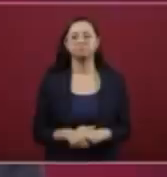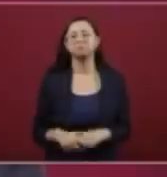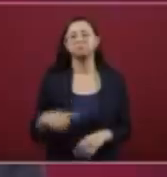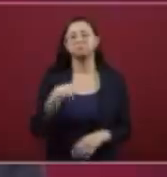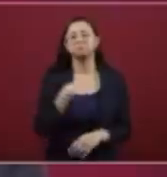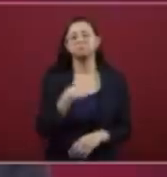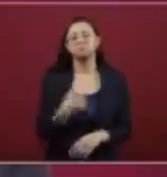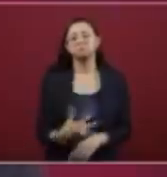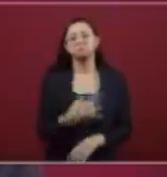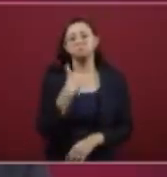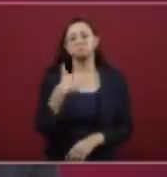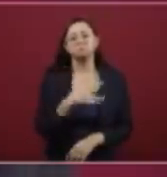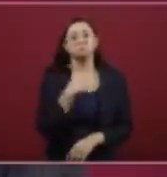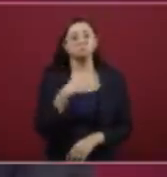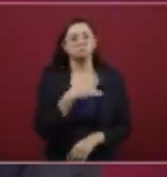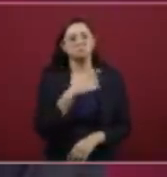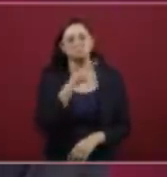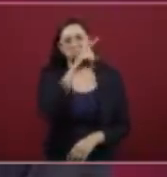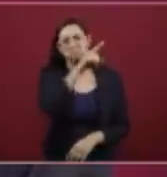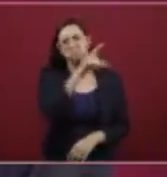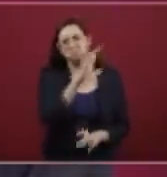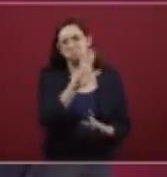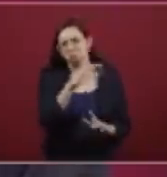considero legítima,